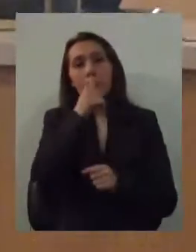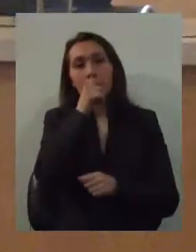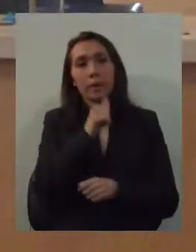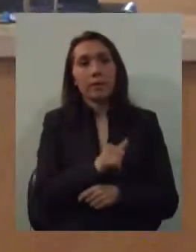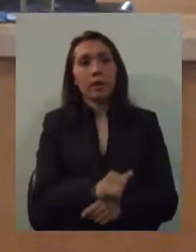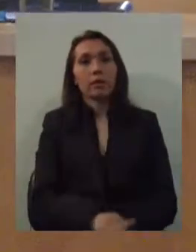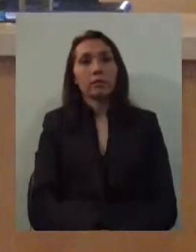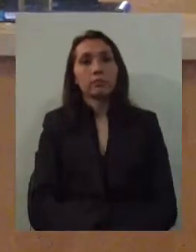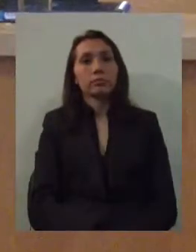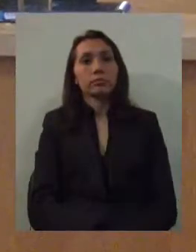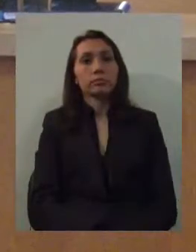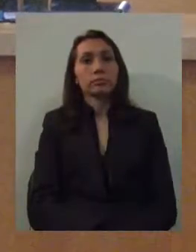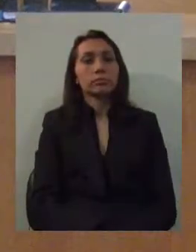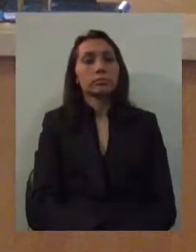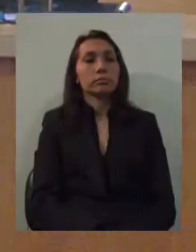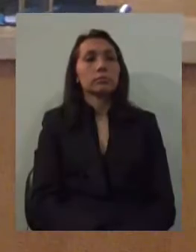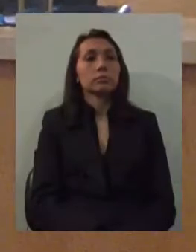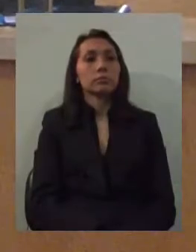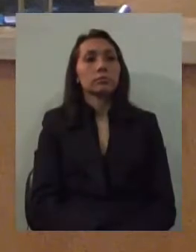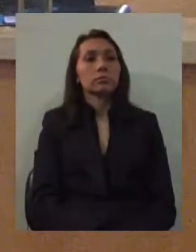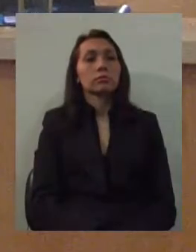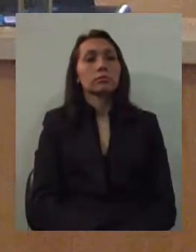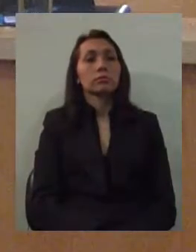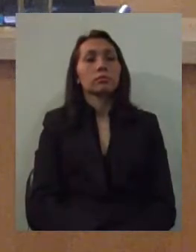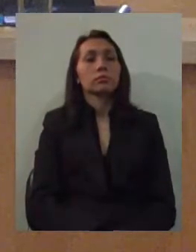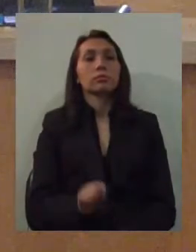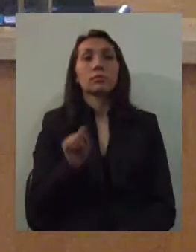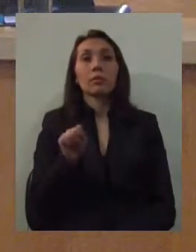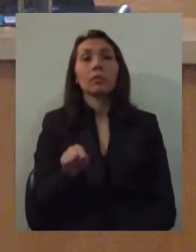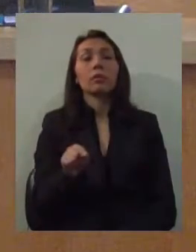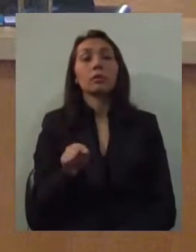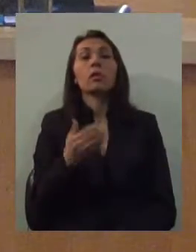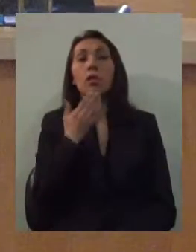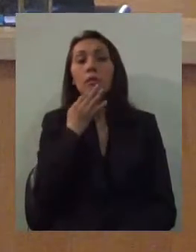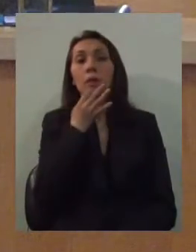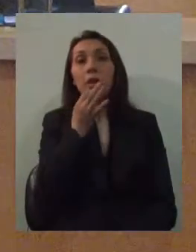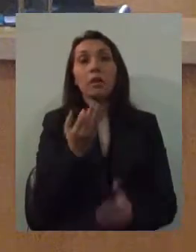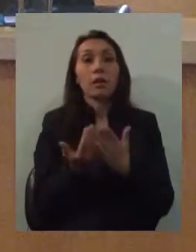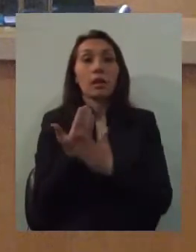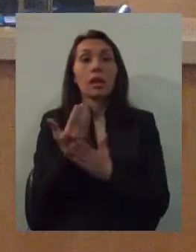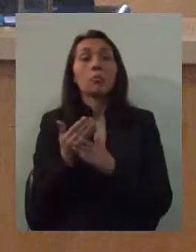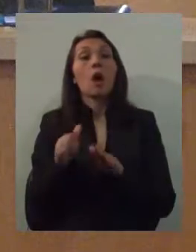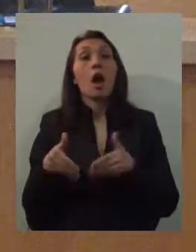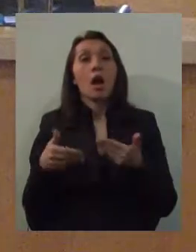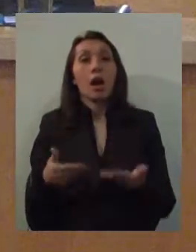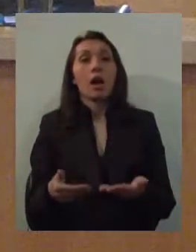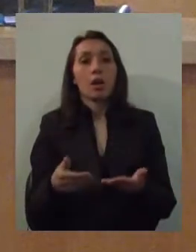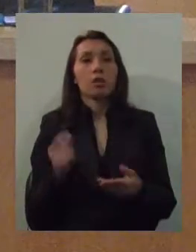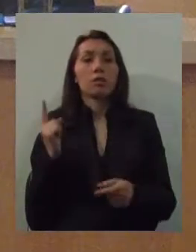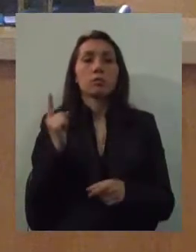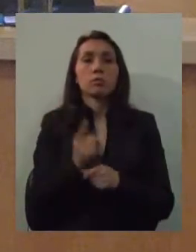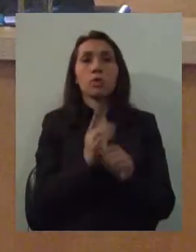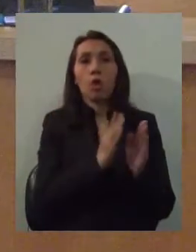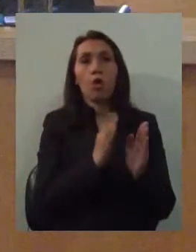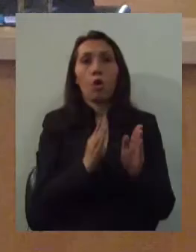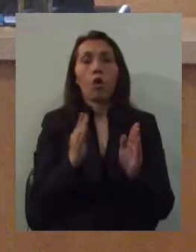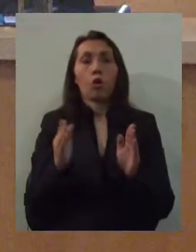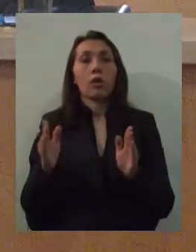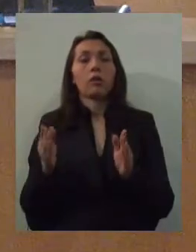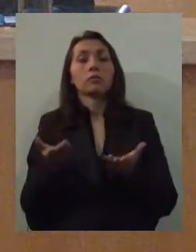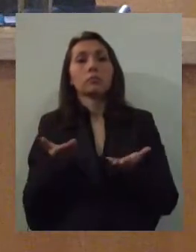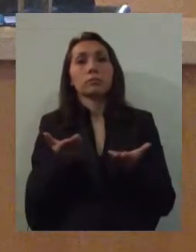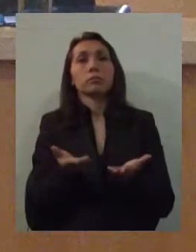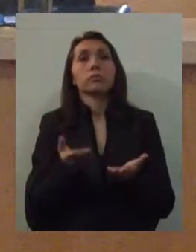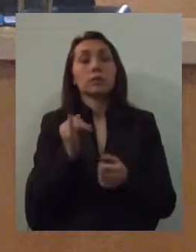Ya. Ese... Como también lo dijo esta mañana, ahora tenemos ordenadas, sistematizadas las